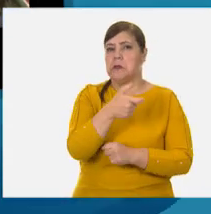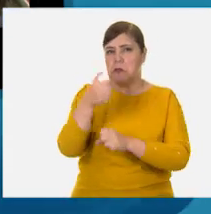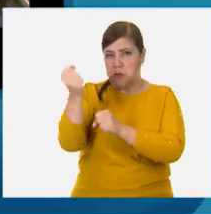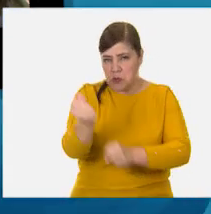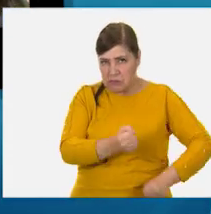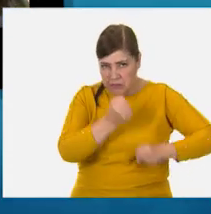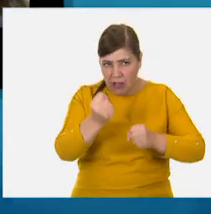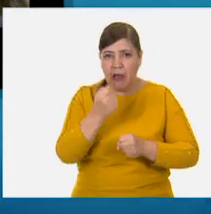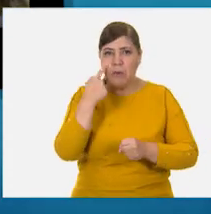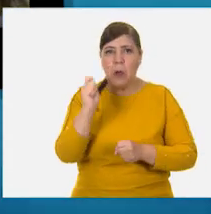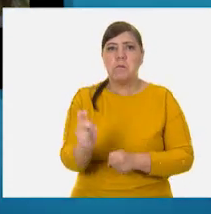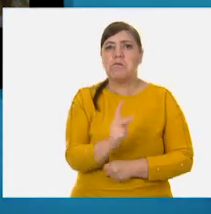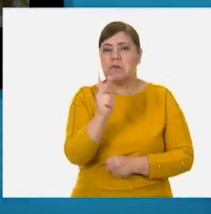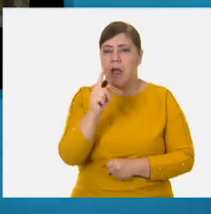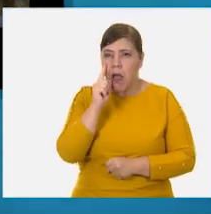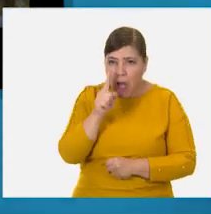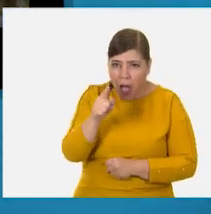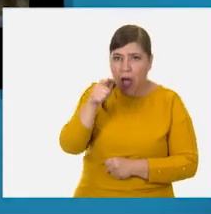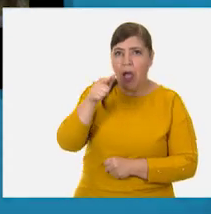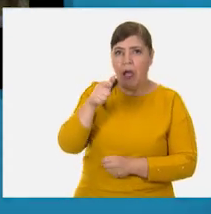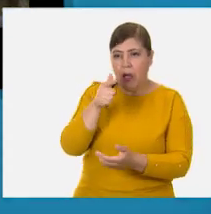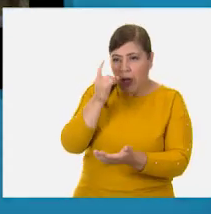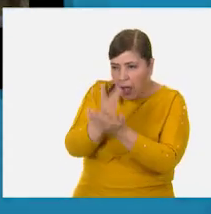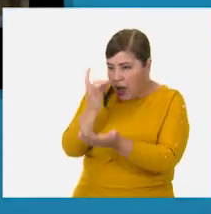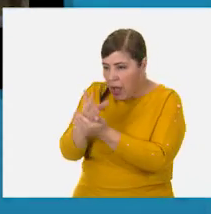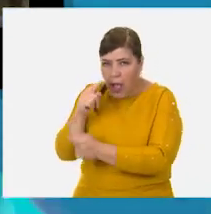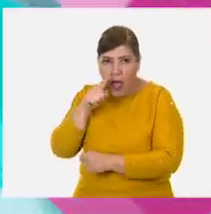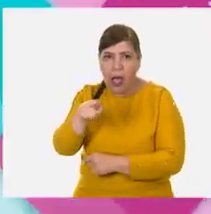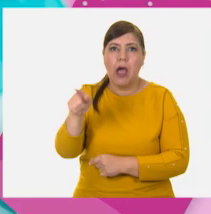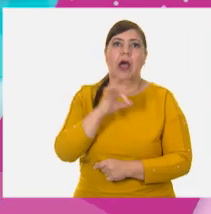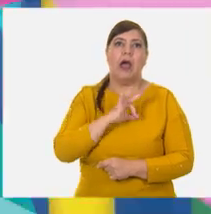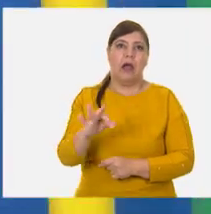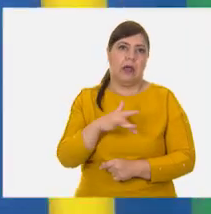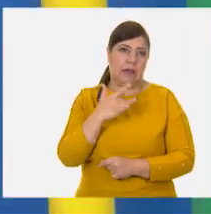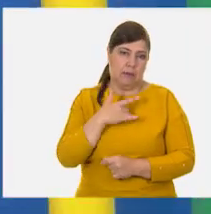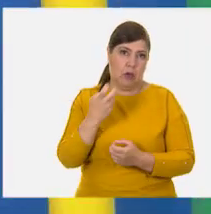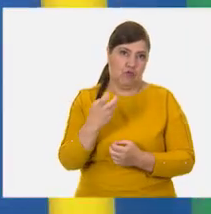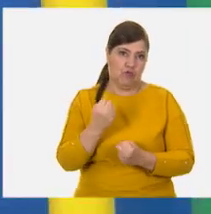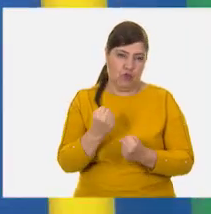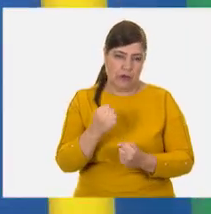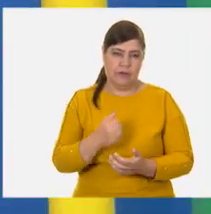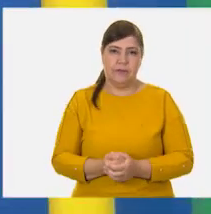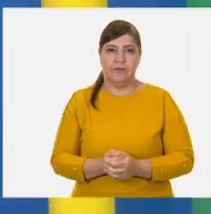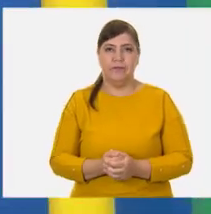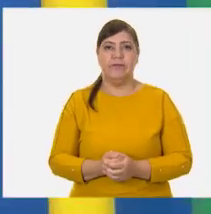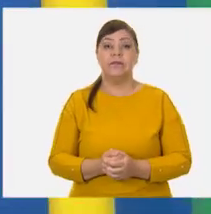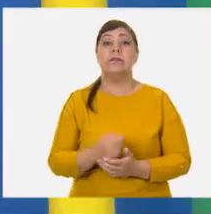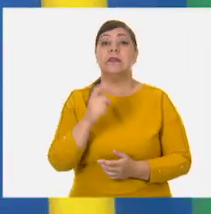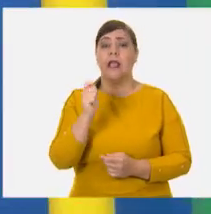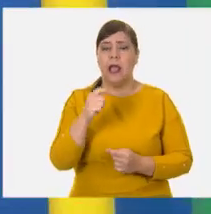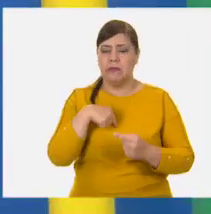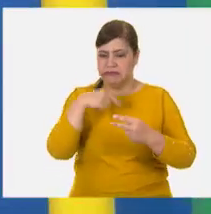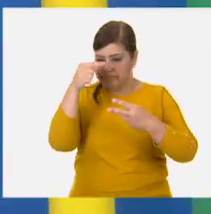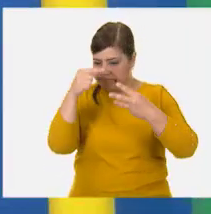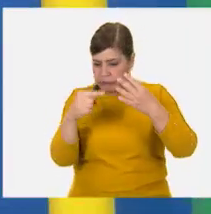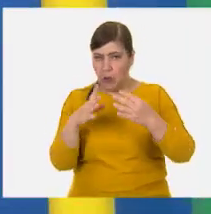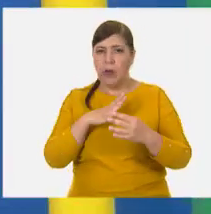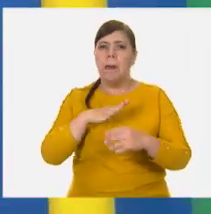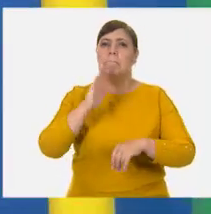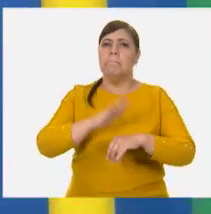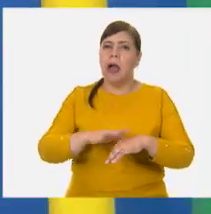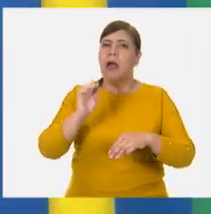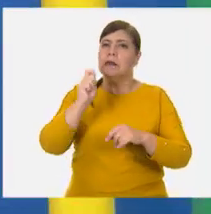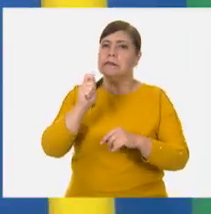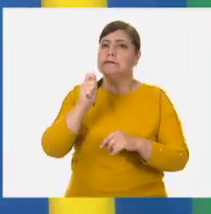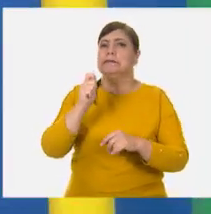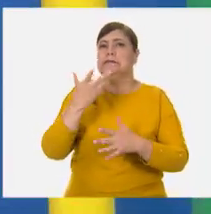pueblos, y aquí te estás dando cuenta de lo que es esta fuerza de estos mundos. Hay muchos aspectos que podríamos estudiar con más profundidad